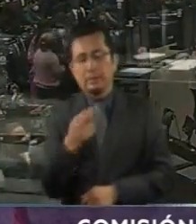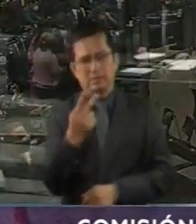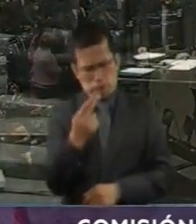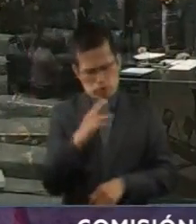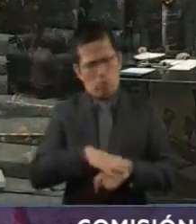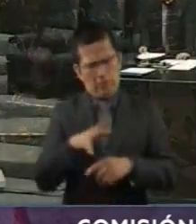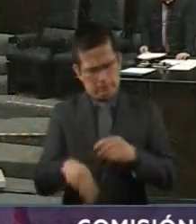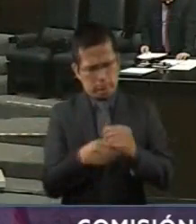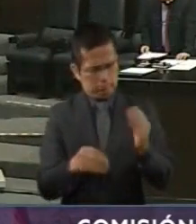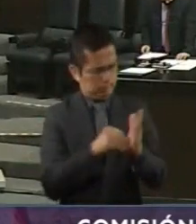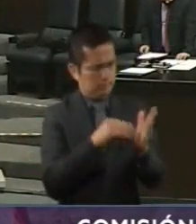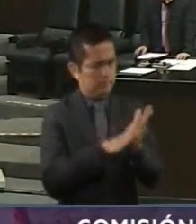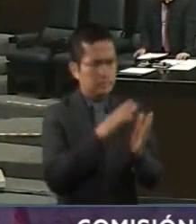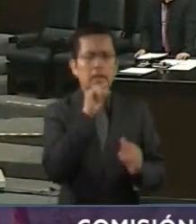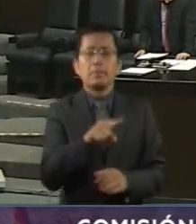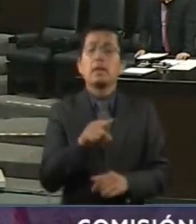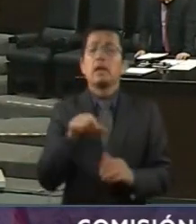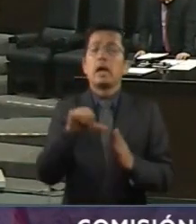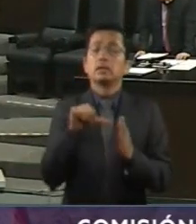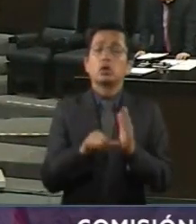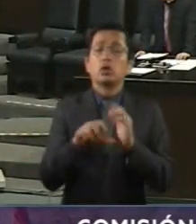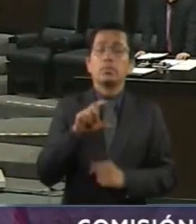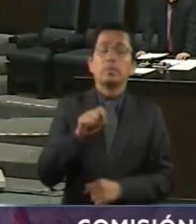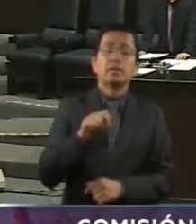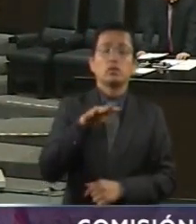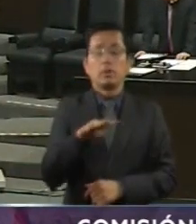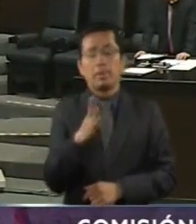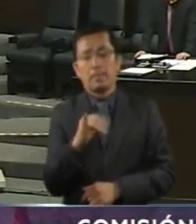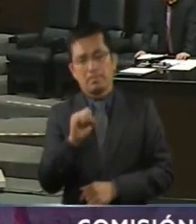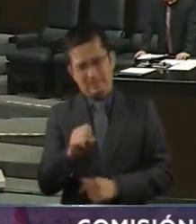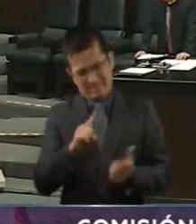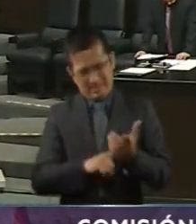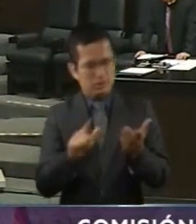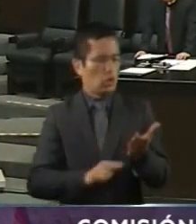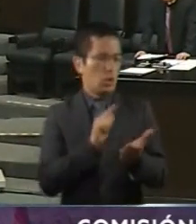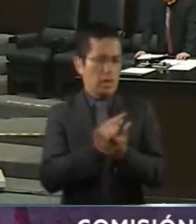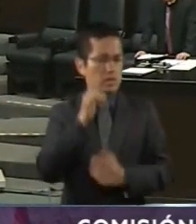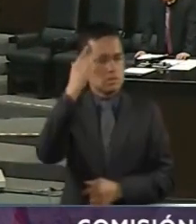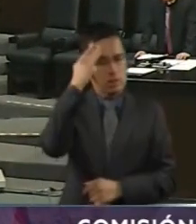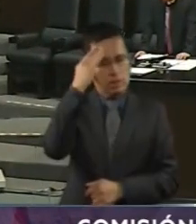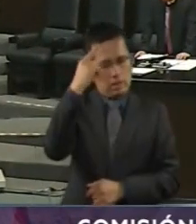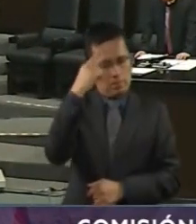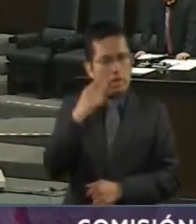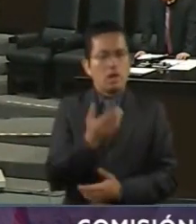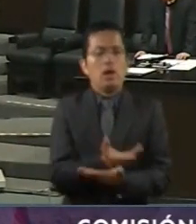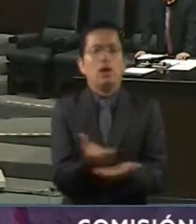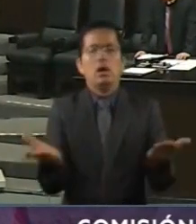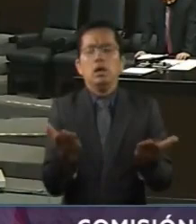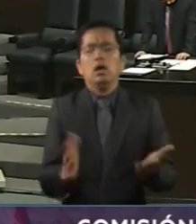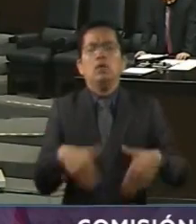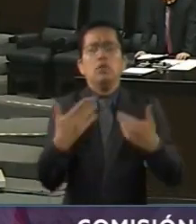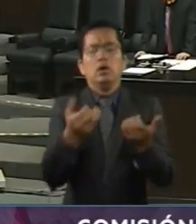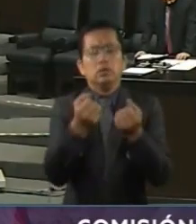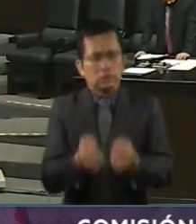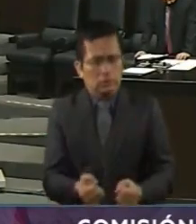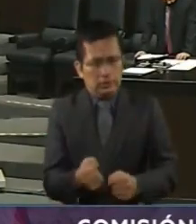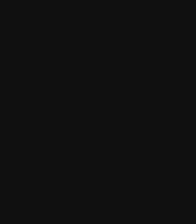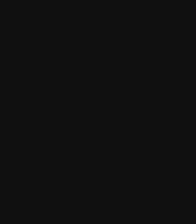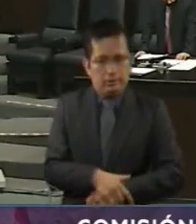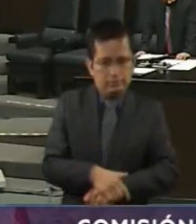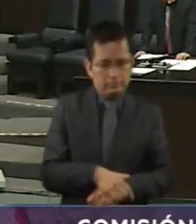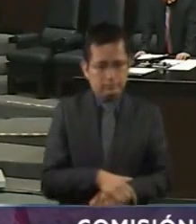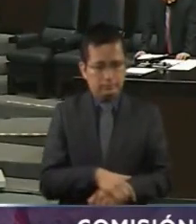artículo 39 bis en la Ley General del Sistema Nacional de Seguridad Pública. Con estas adiciones